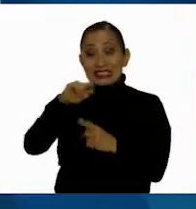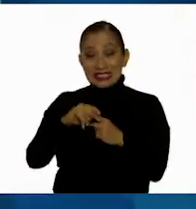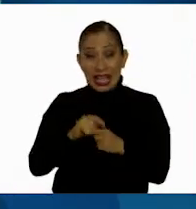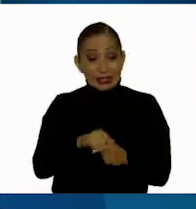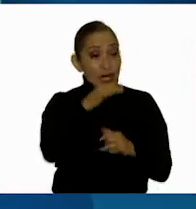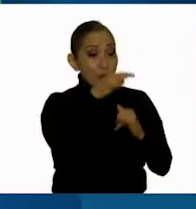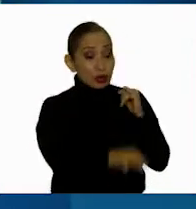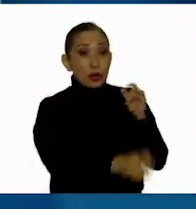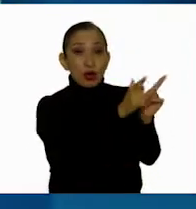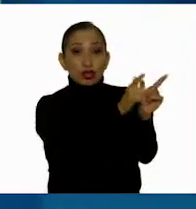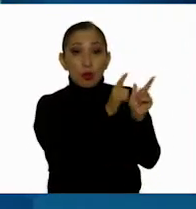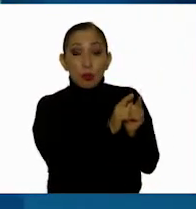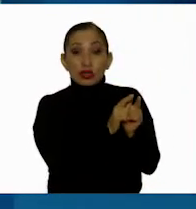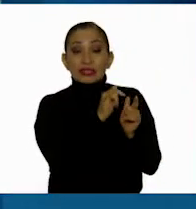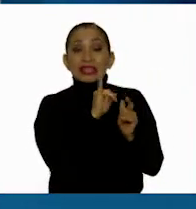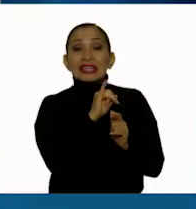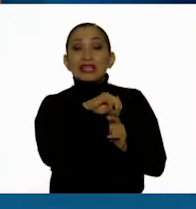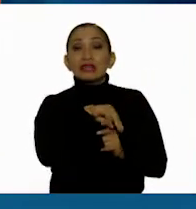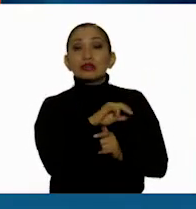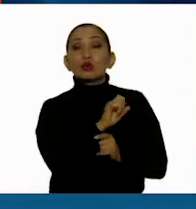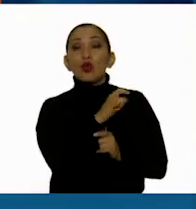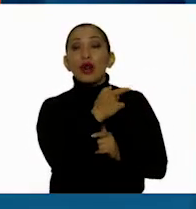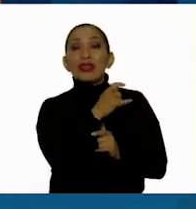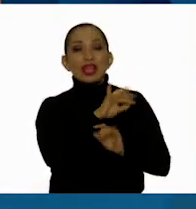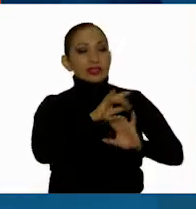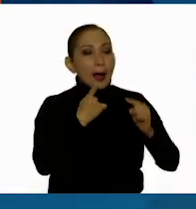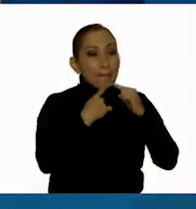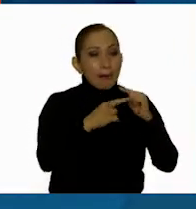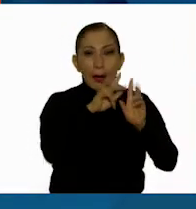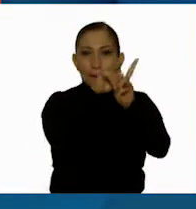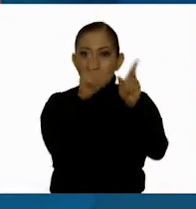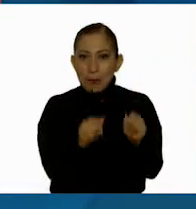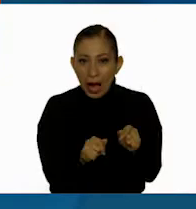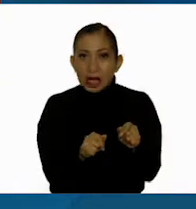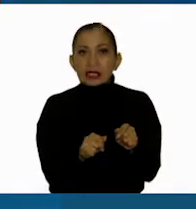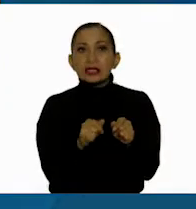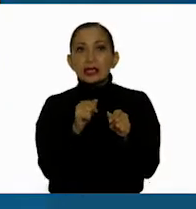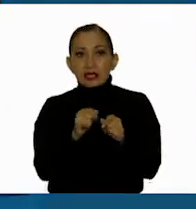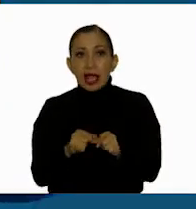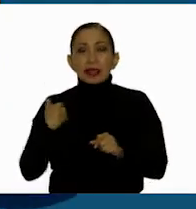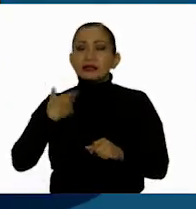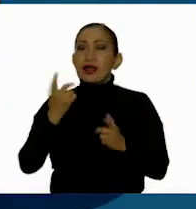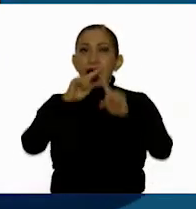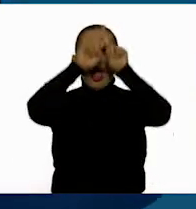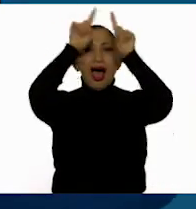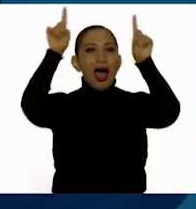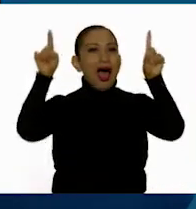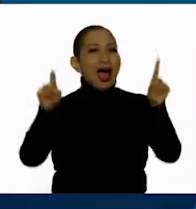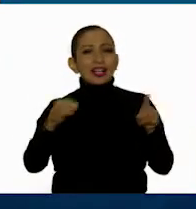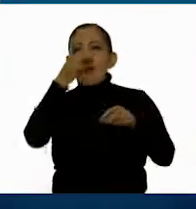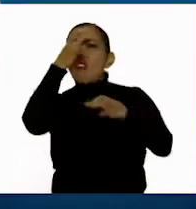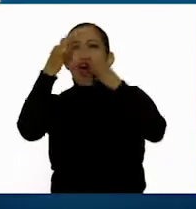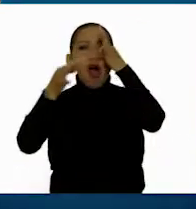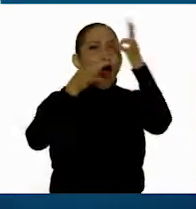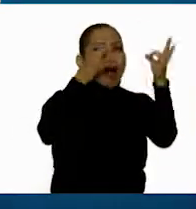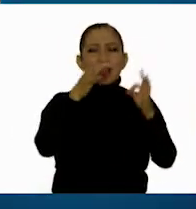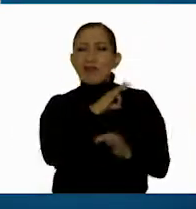tropas insurgentes habían concertado la paz. Se alzaron arcos triunfales y coronas de